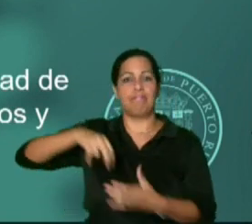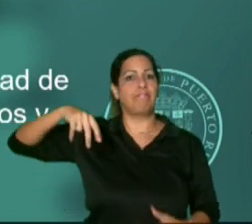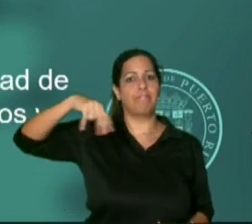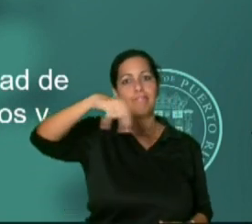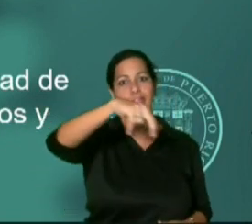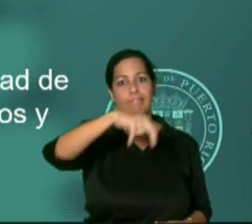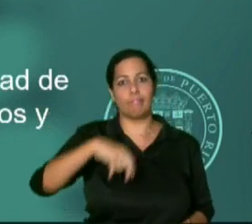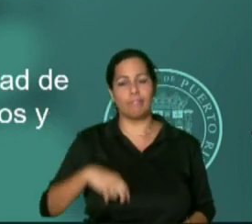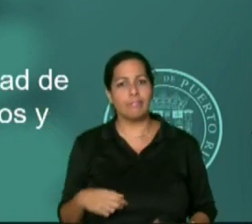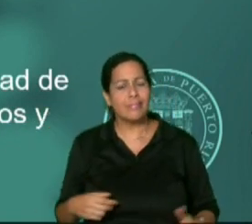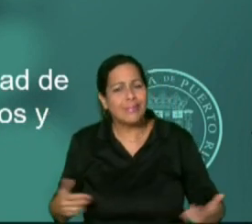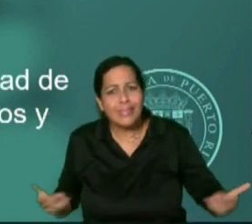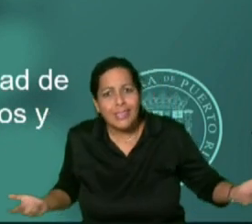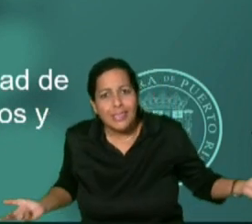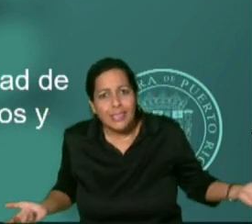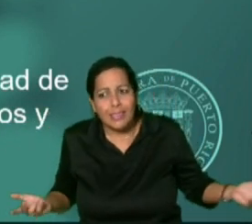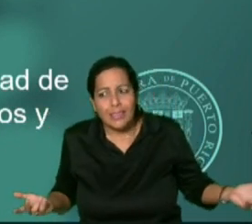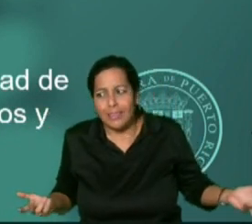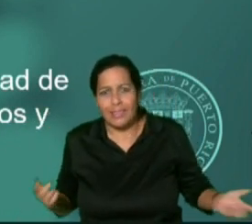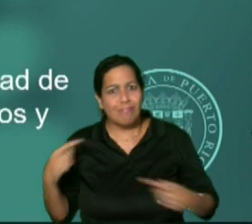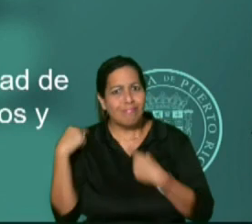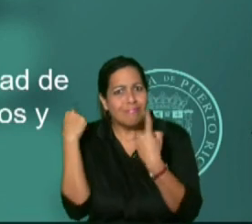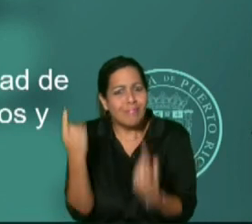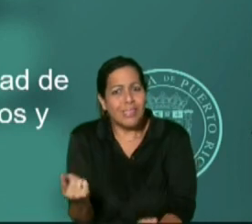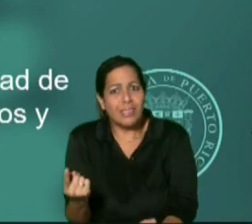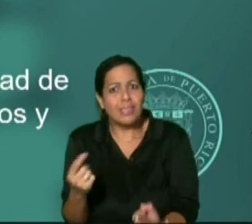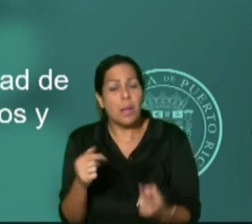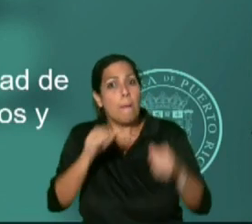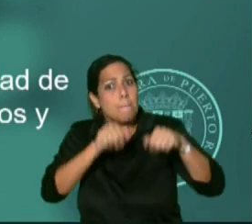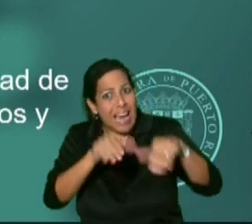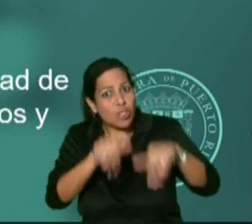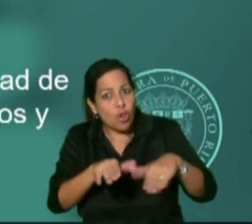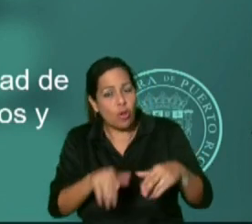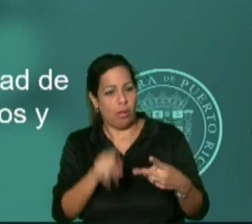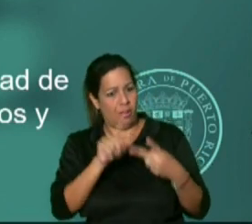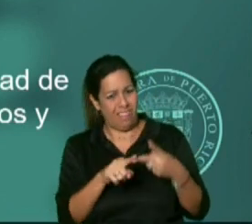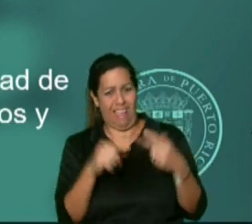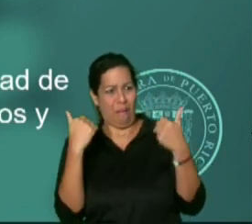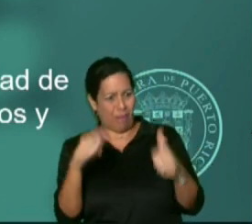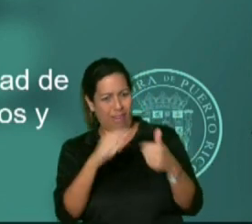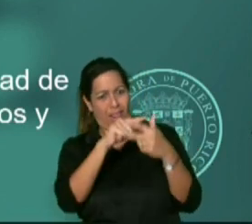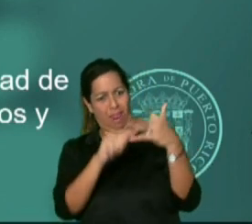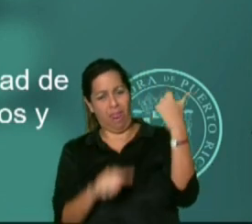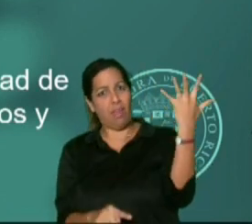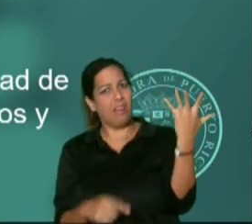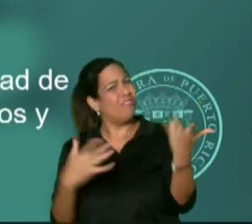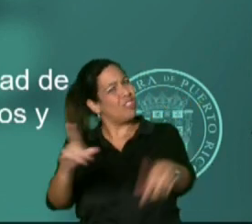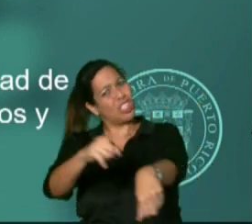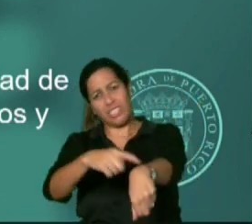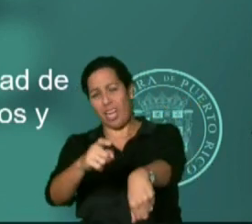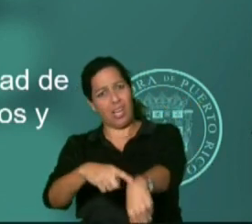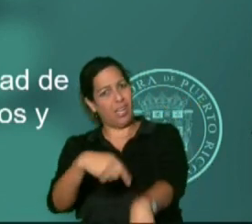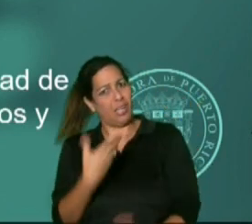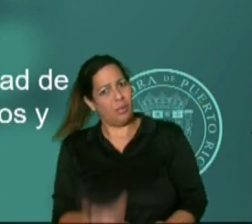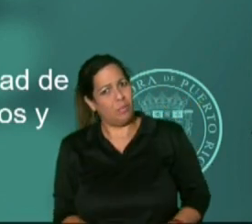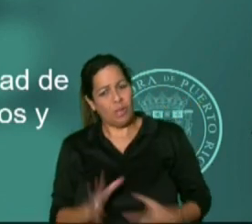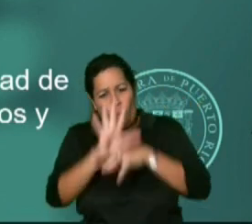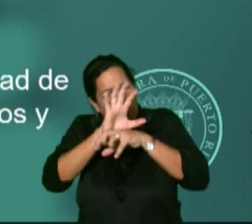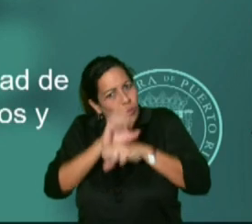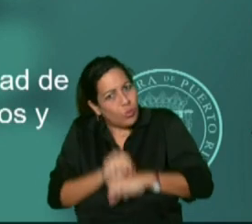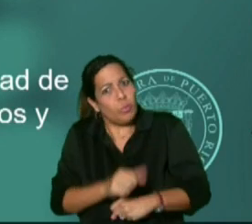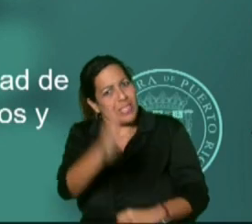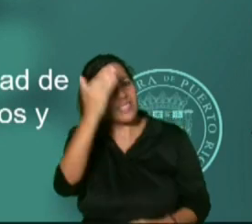dio, ¿desde cuándo estamos nosotros manejando esta situación? Desde marzo. Yo creo que ha sido tiempo más que suficiente para que